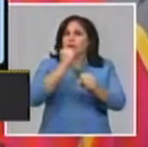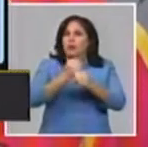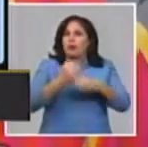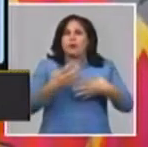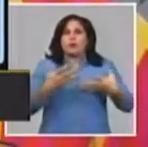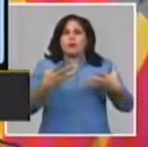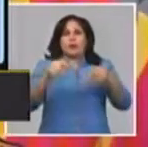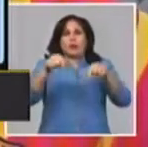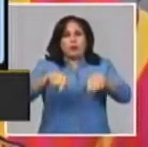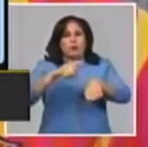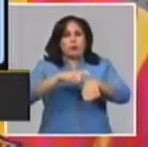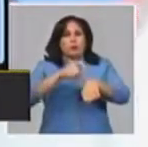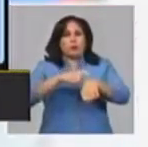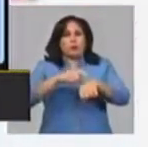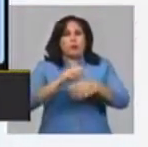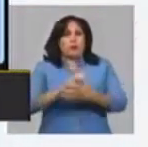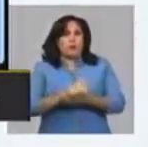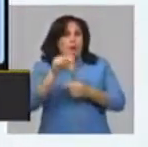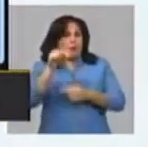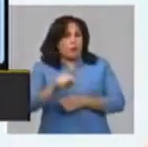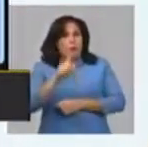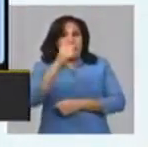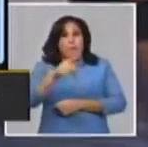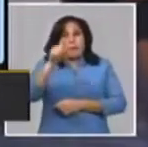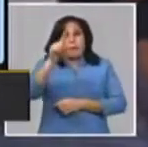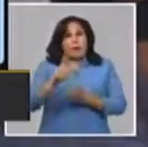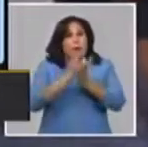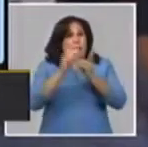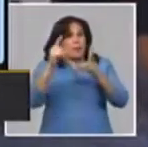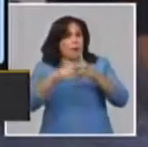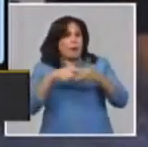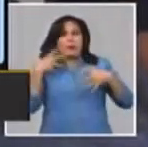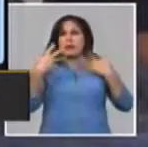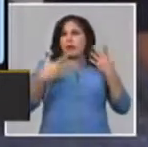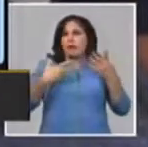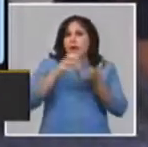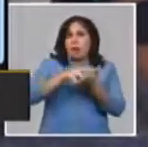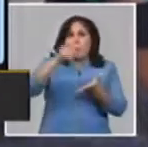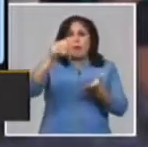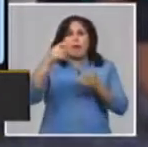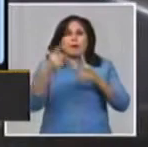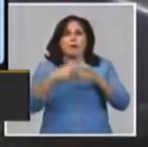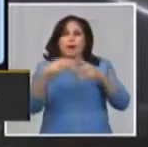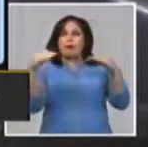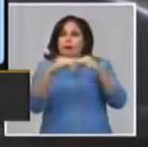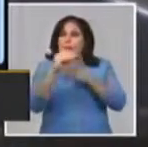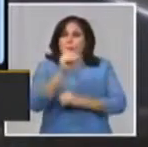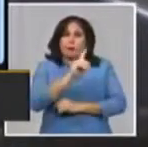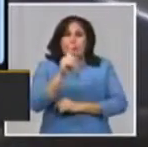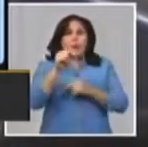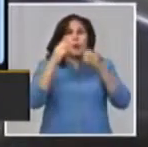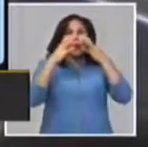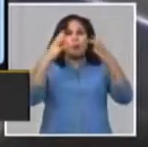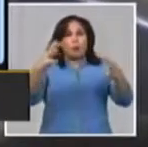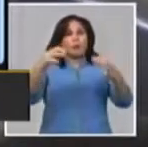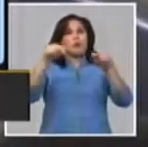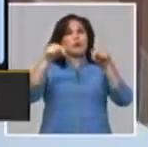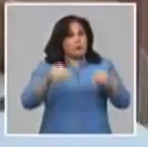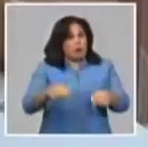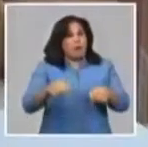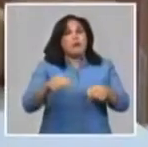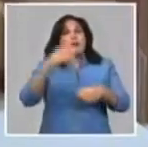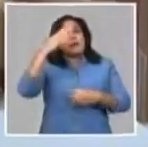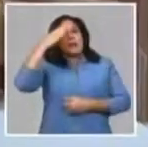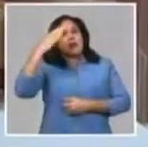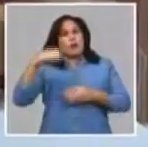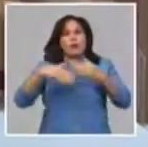enfrentando en estos momentos. Esta vez el 1 de mayo no tendrá celebraciones en plazas y avenidas, pero desde esta importante trinchera saludan el Día